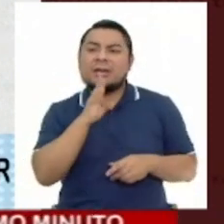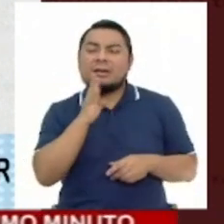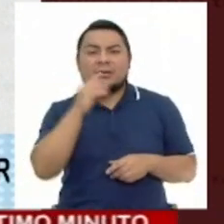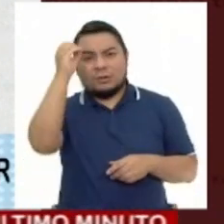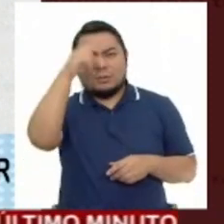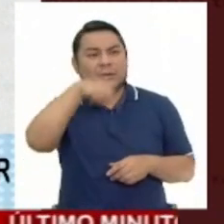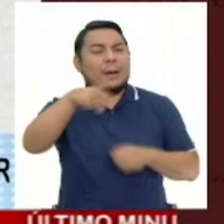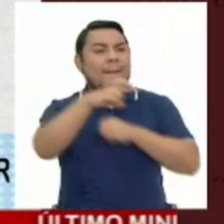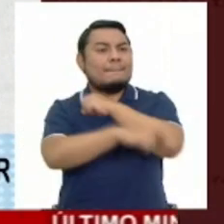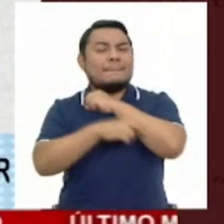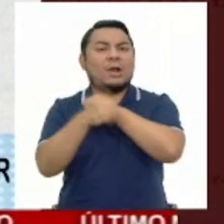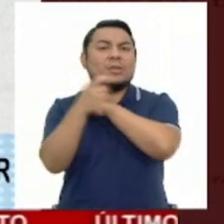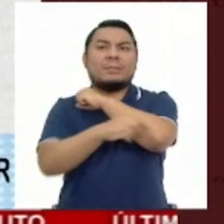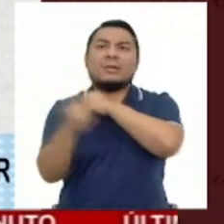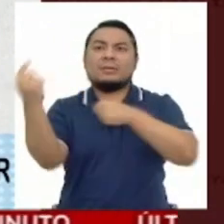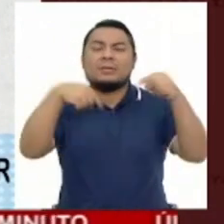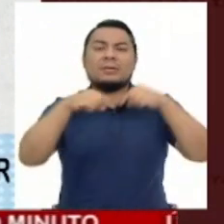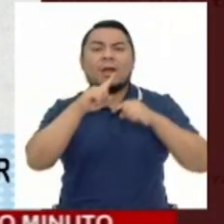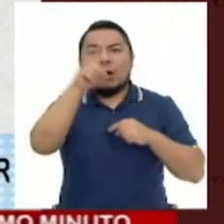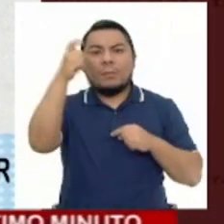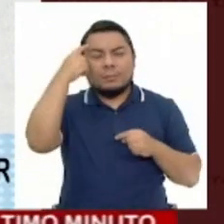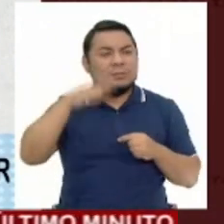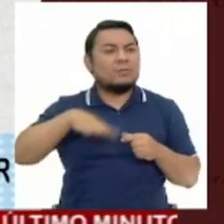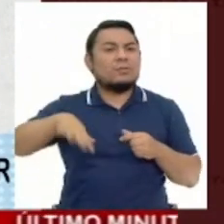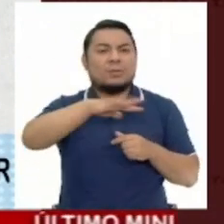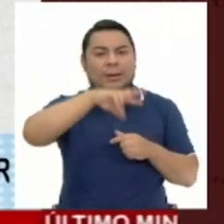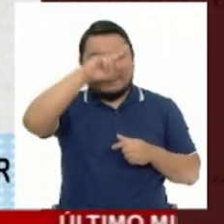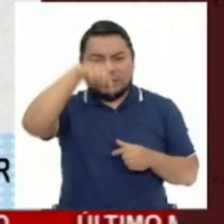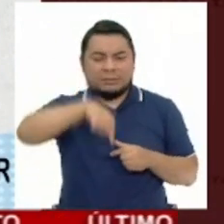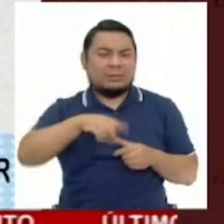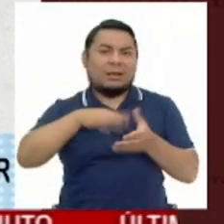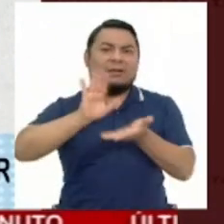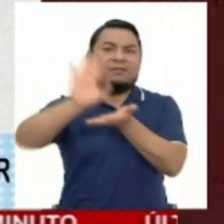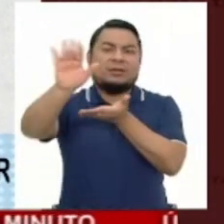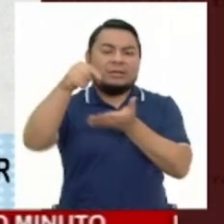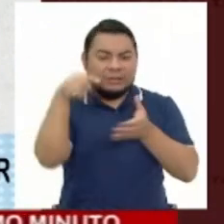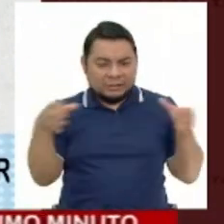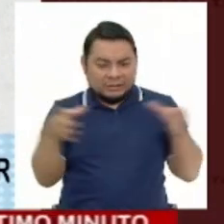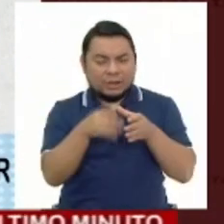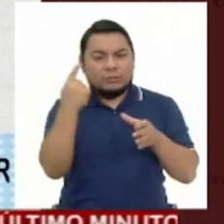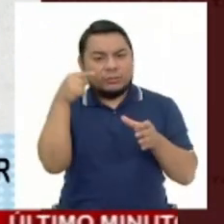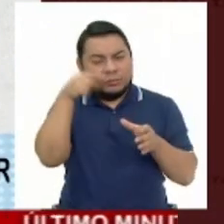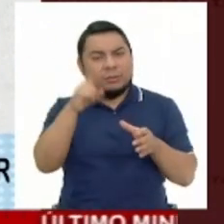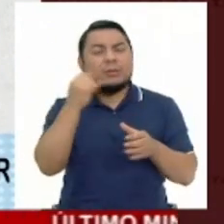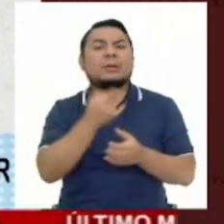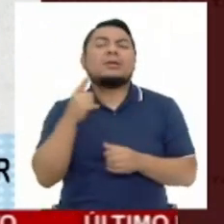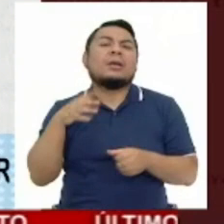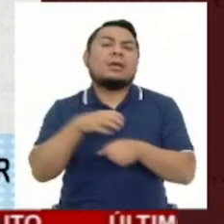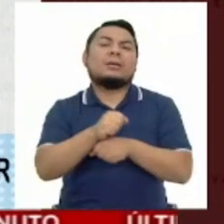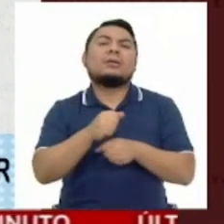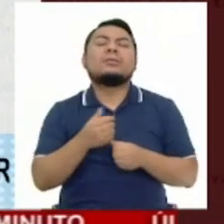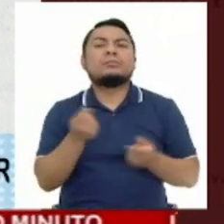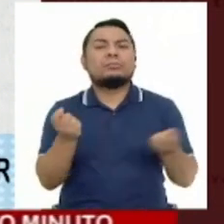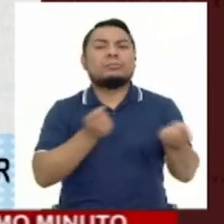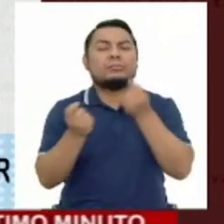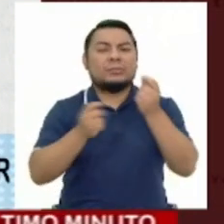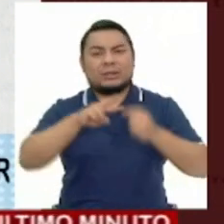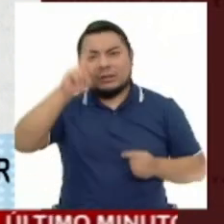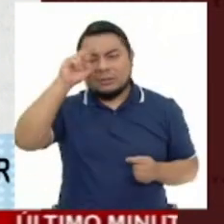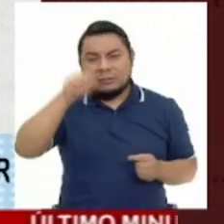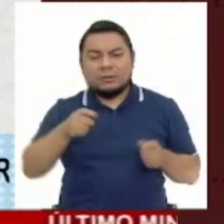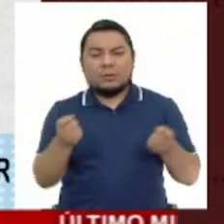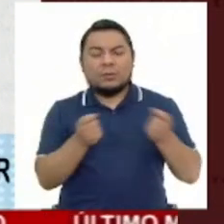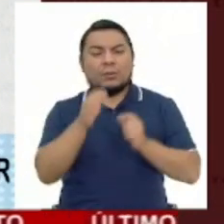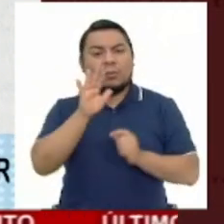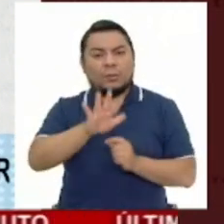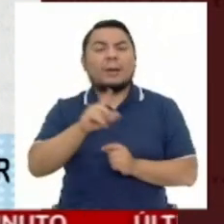de países extranjeros en asuntos de política exterior de nuestro país, siendo esta una evidente transgresión a la soberanía de la nación y